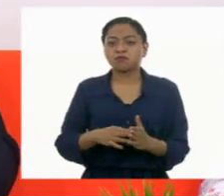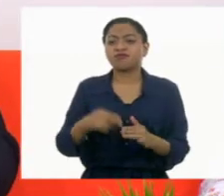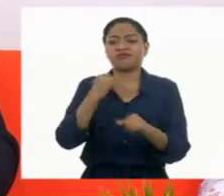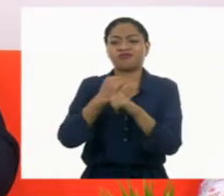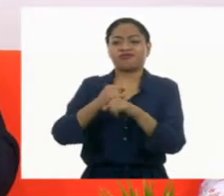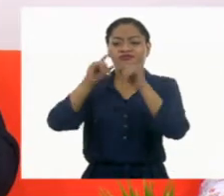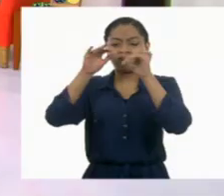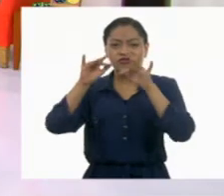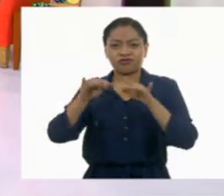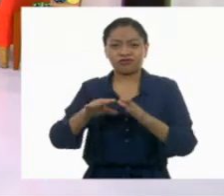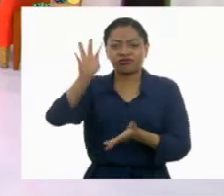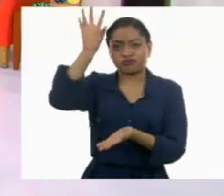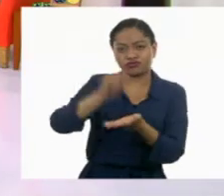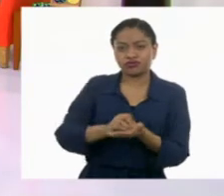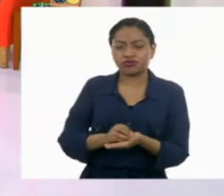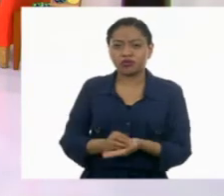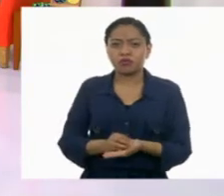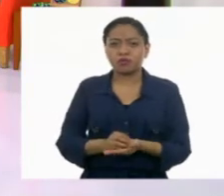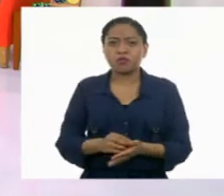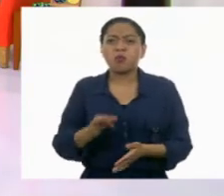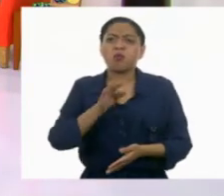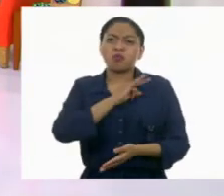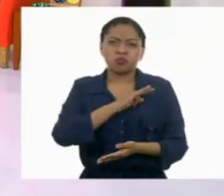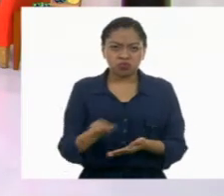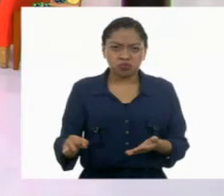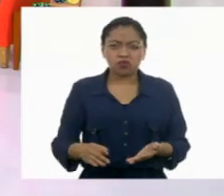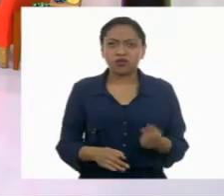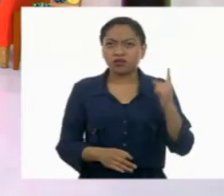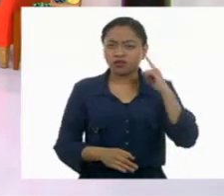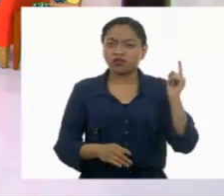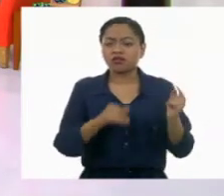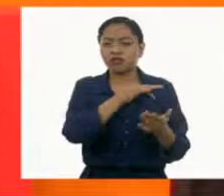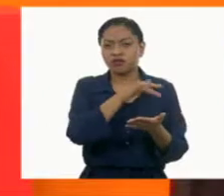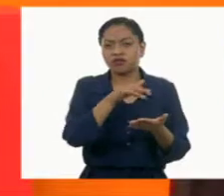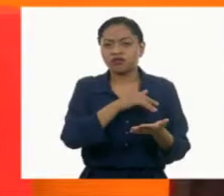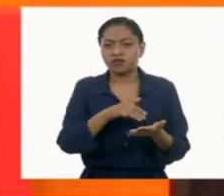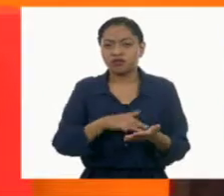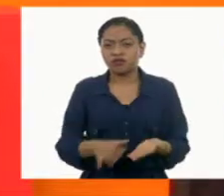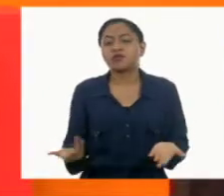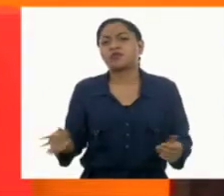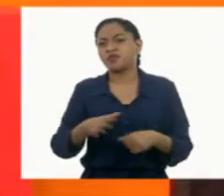educativa, pueden seguir con ellos la lectura. También eso es importante porque yo